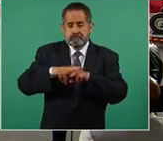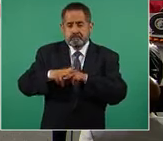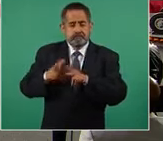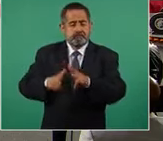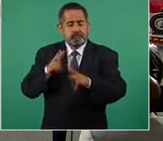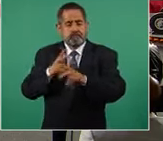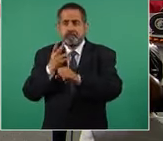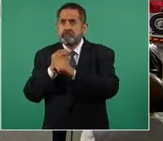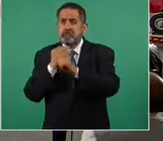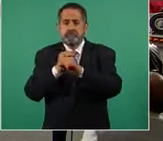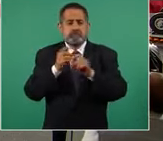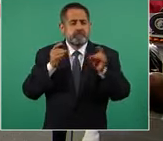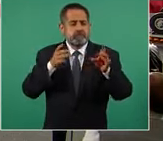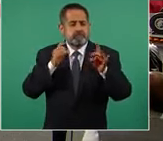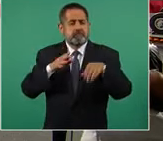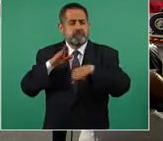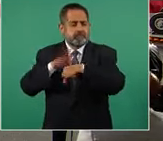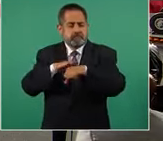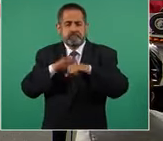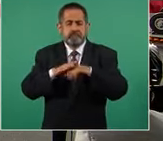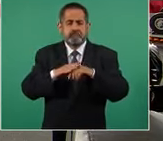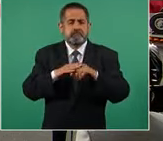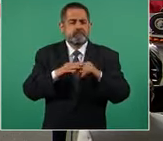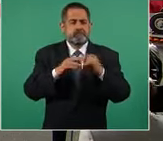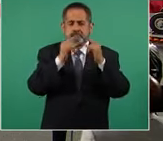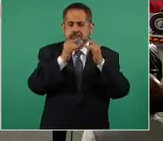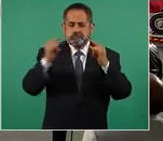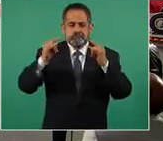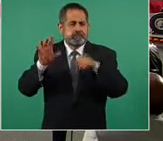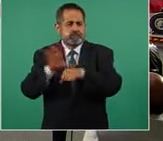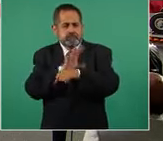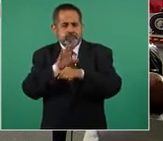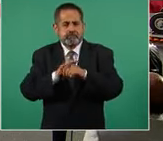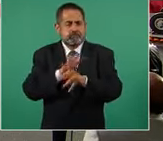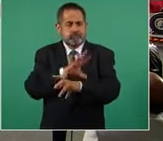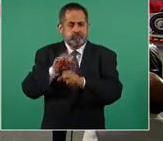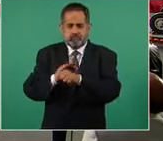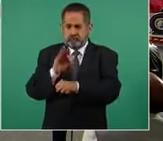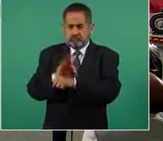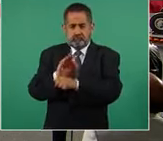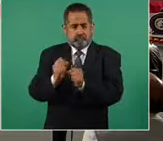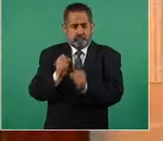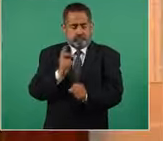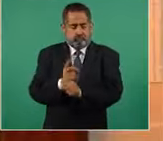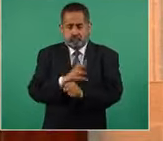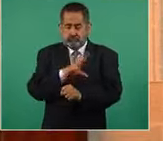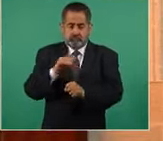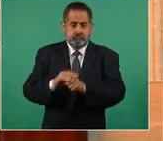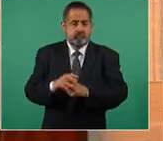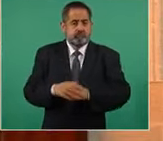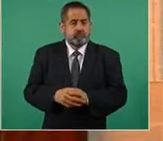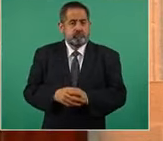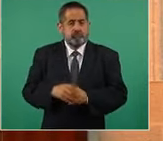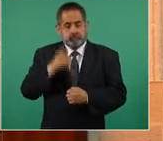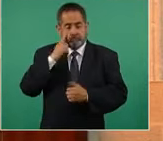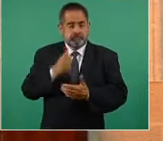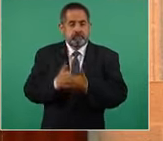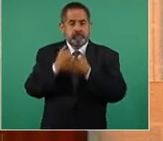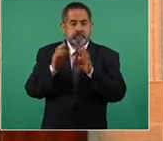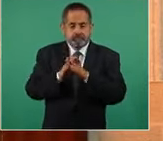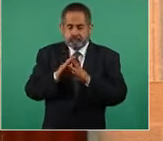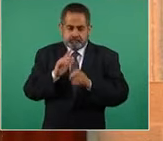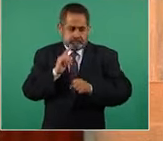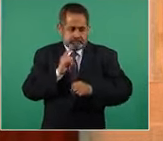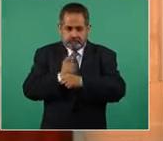de señalización, telecomunicaciones, sistemas de protección y seguridad del tren, sistemas auxiliares de